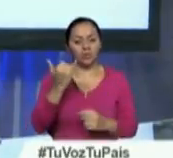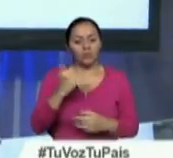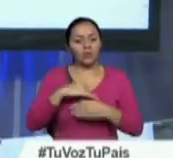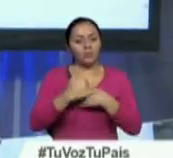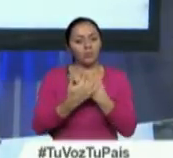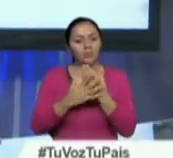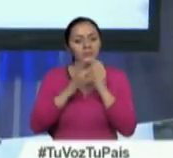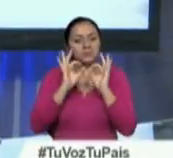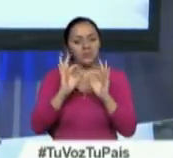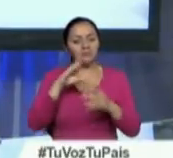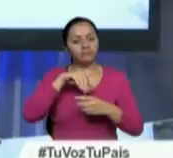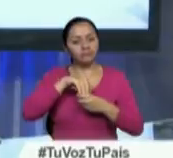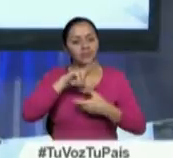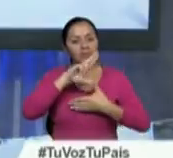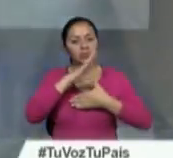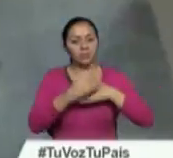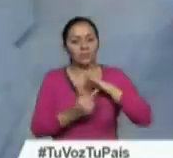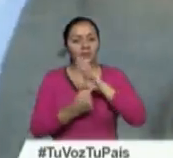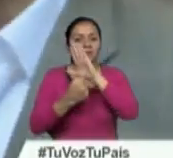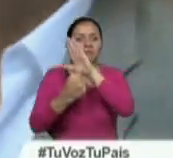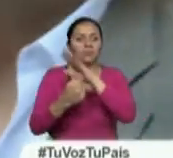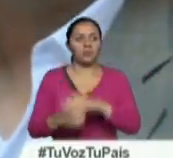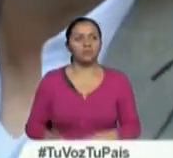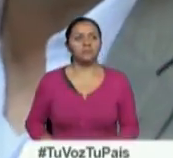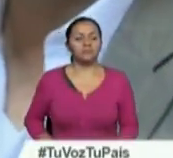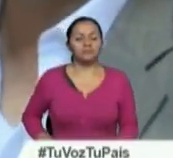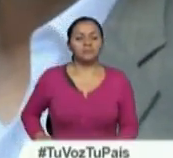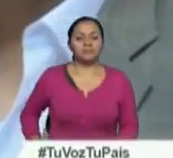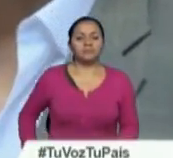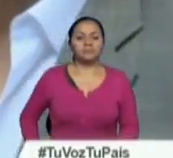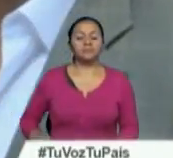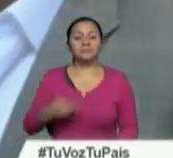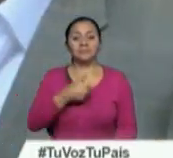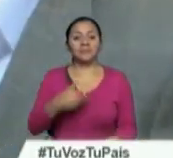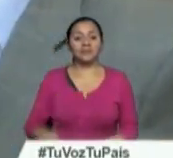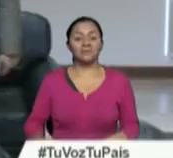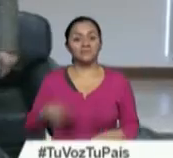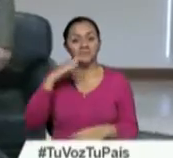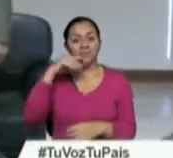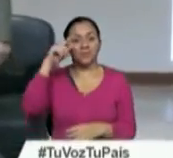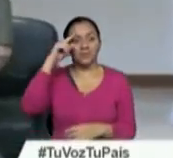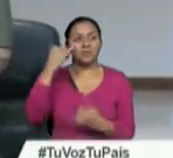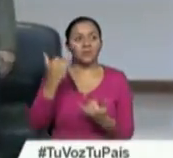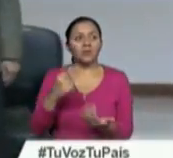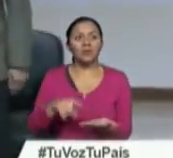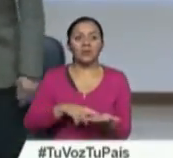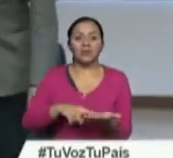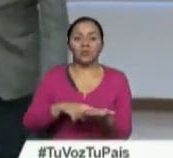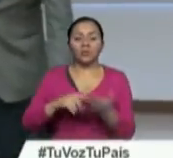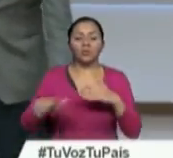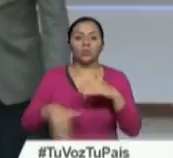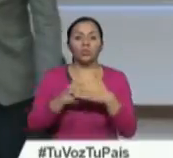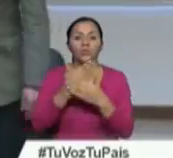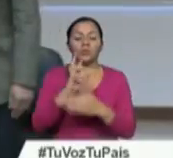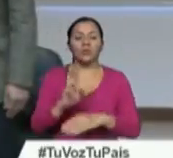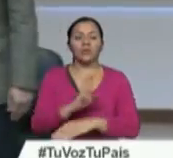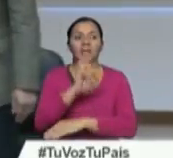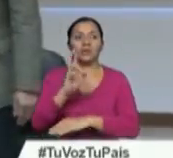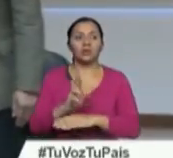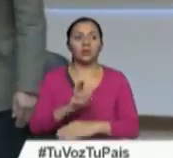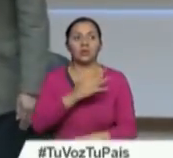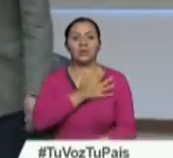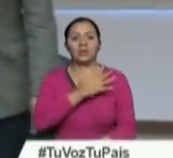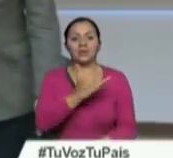hacer historia en Latinoamérica. El presidente Rafael Correa mantuvo una reunión con el nuevo rector de Yachaytec,